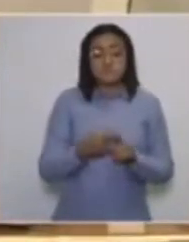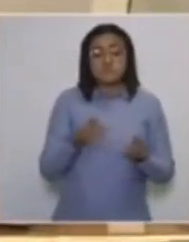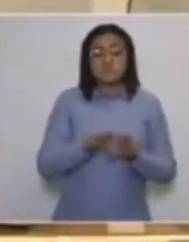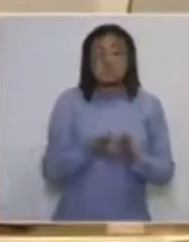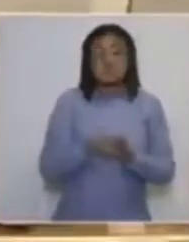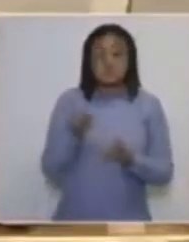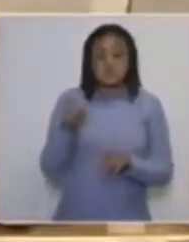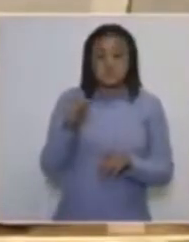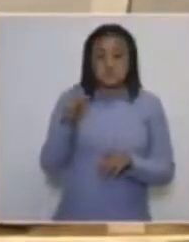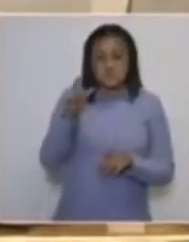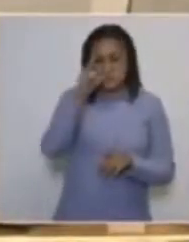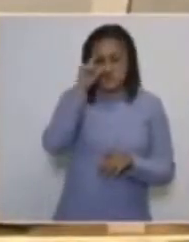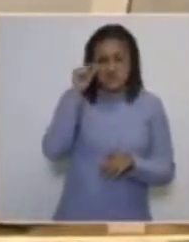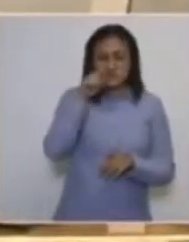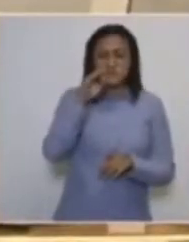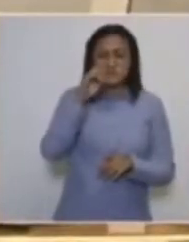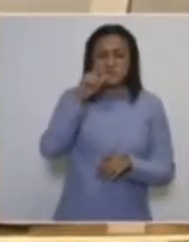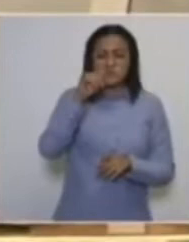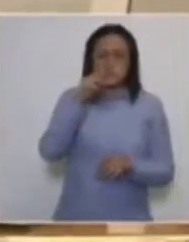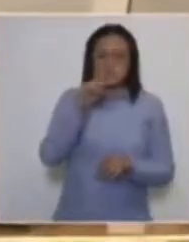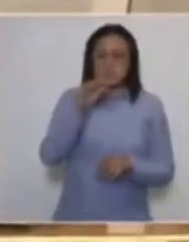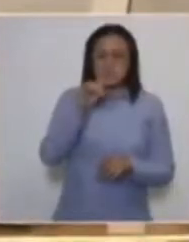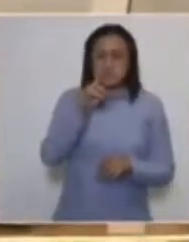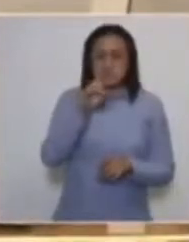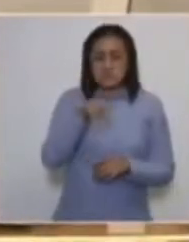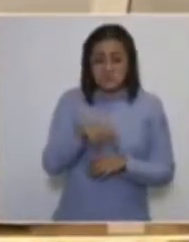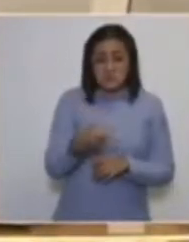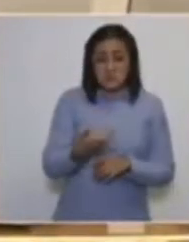Calderón cambia